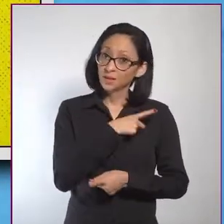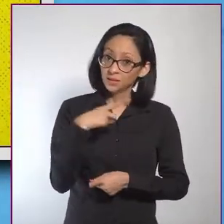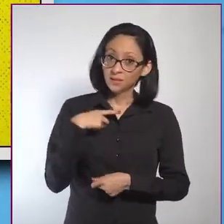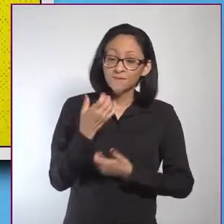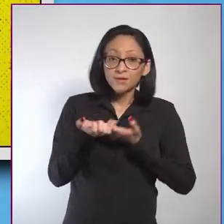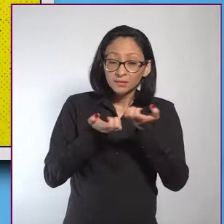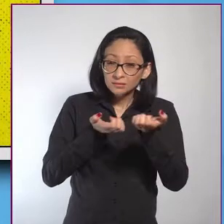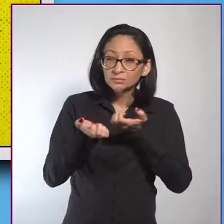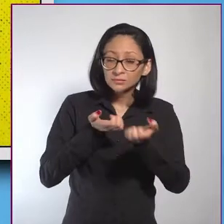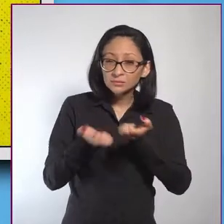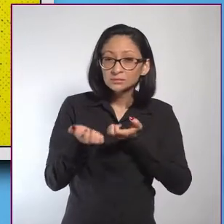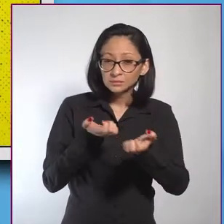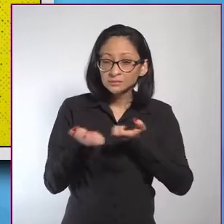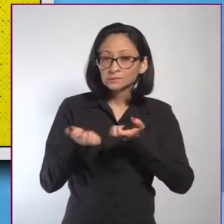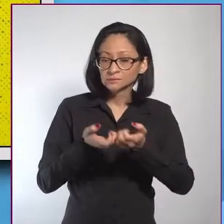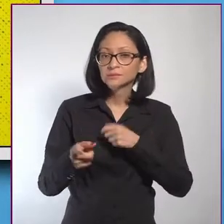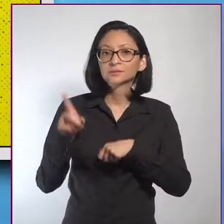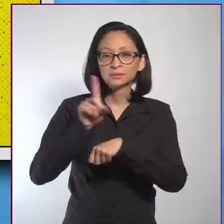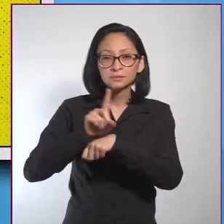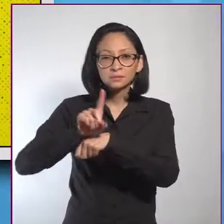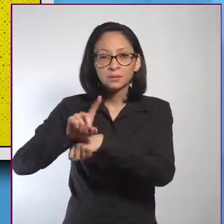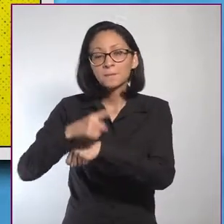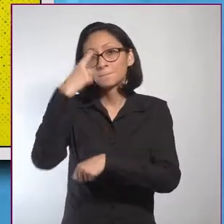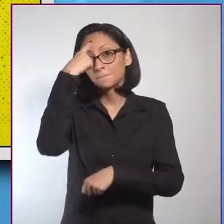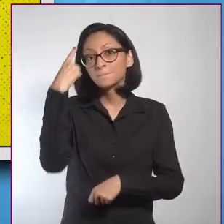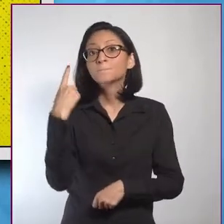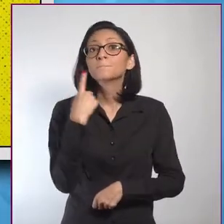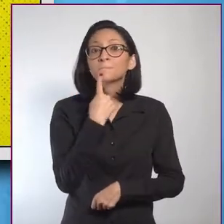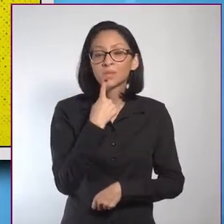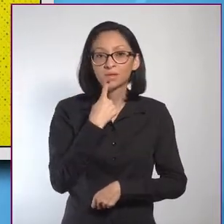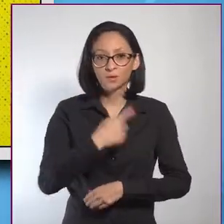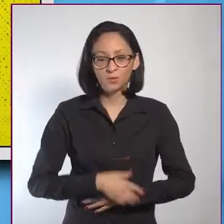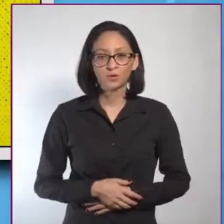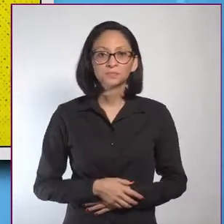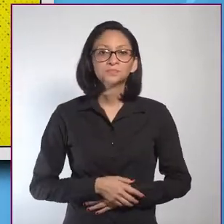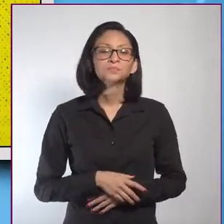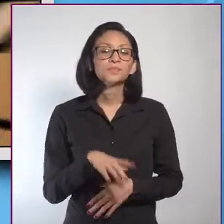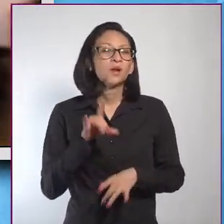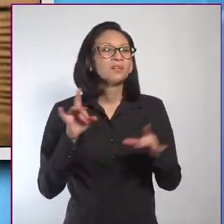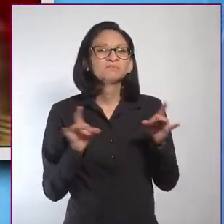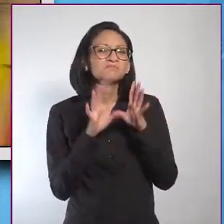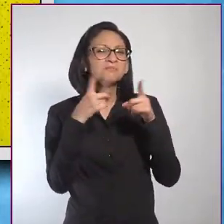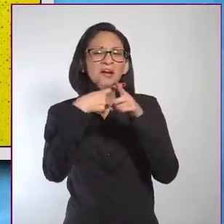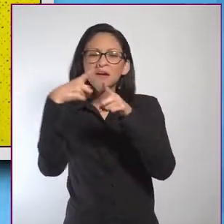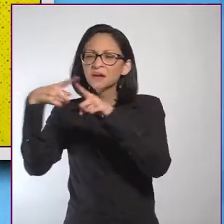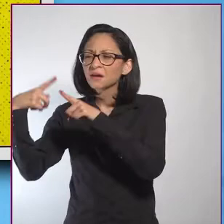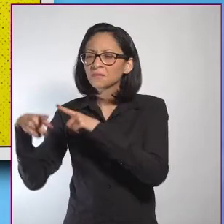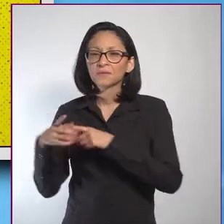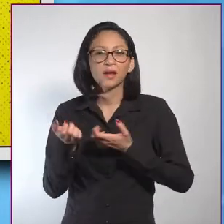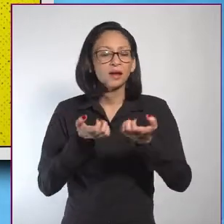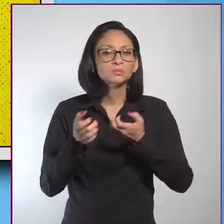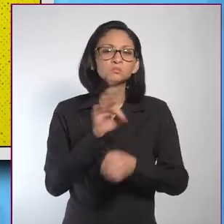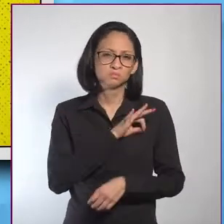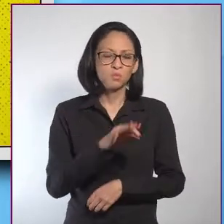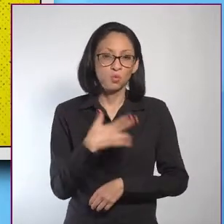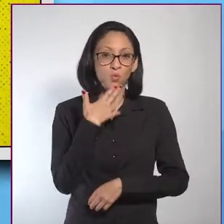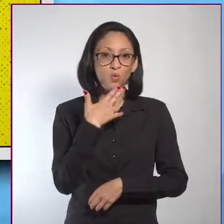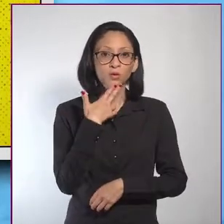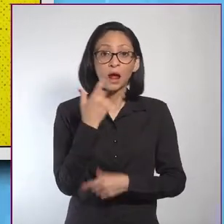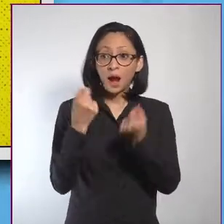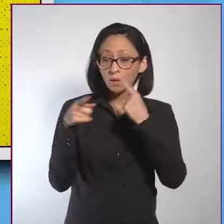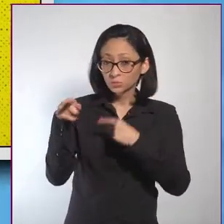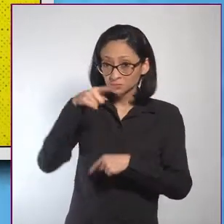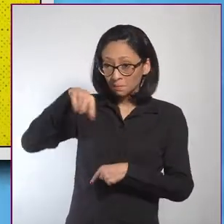realizar ejercicio físico sostenido durante media hora diaria. Cualquier actividad sirve. Quienes piensen que pueden